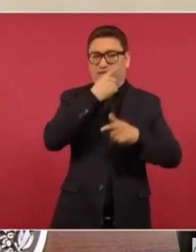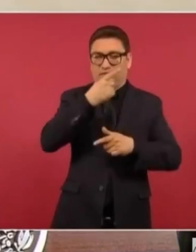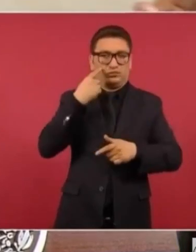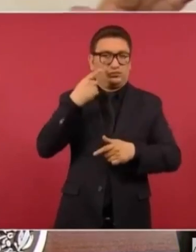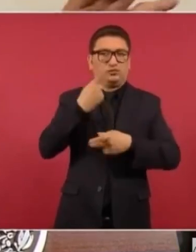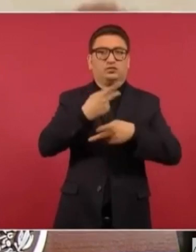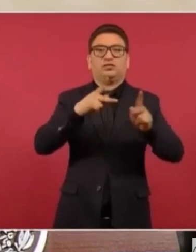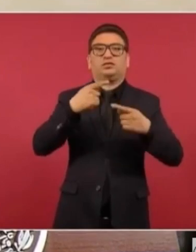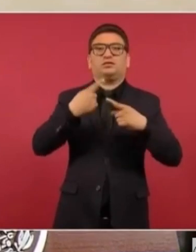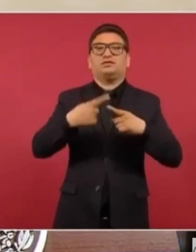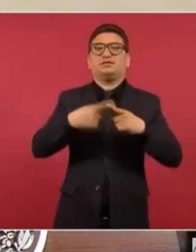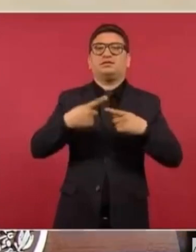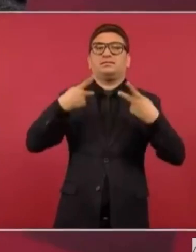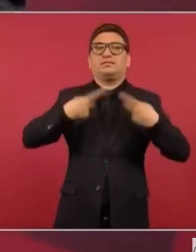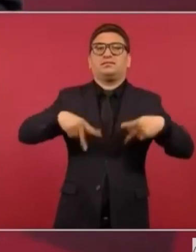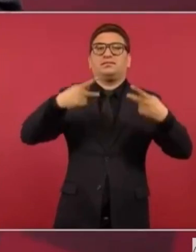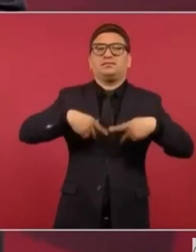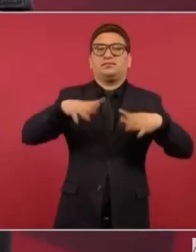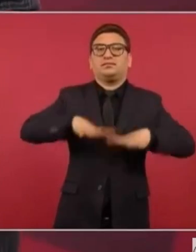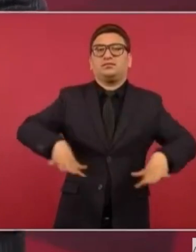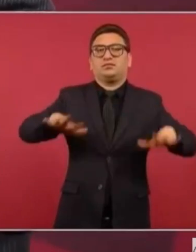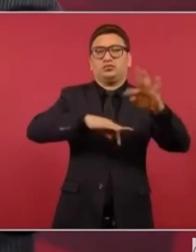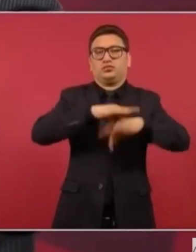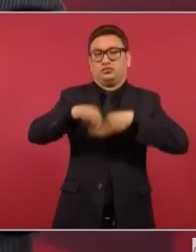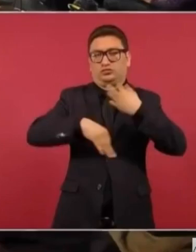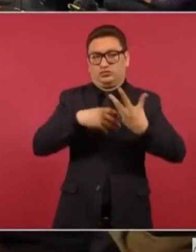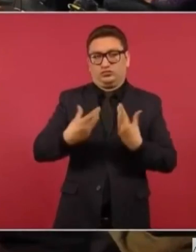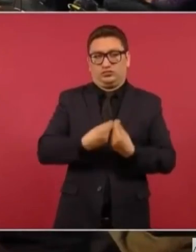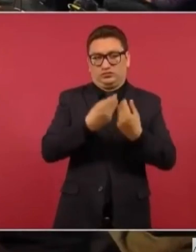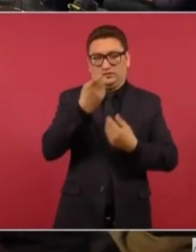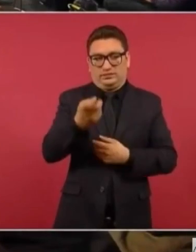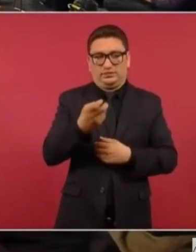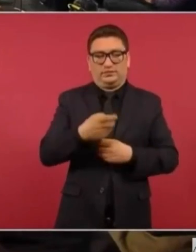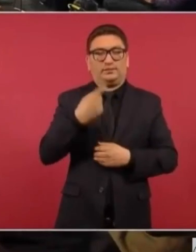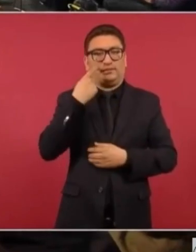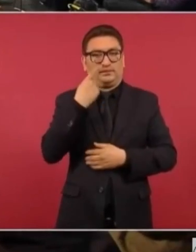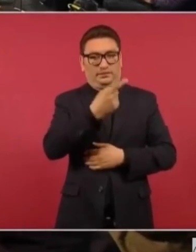el pueblo. Bueno, vean,